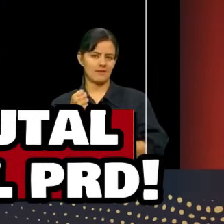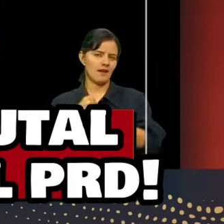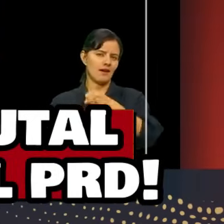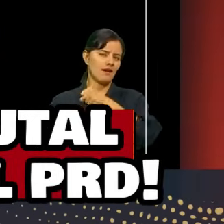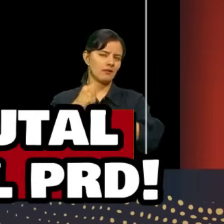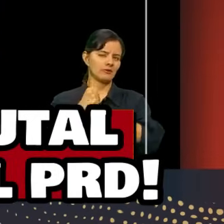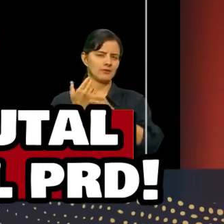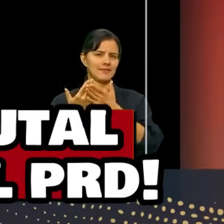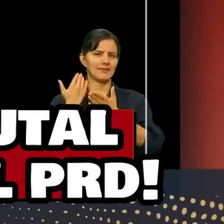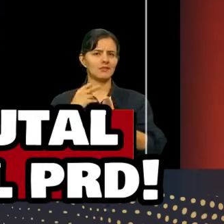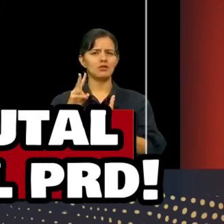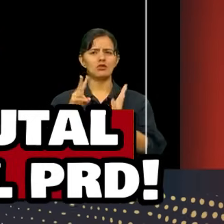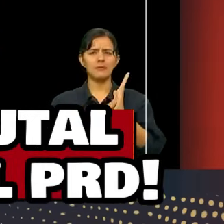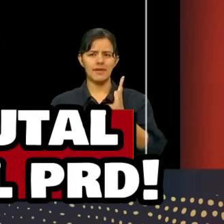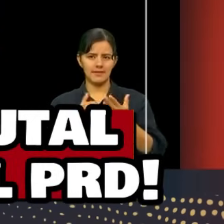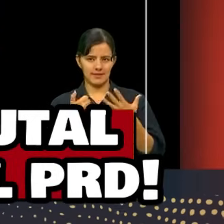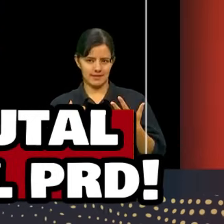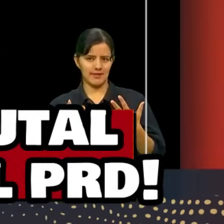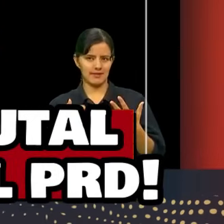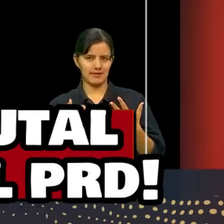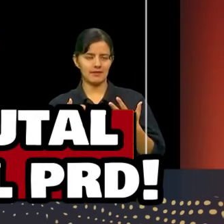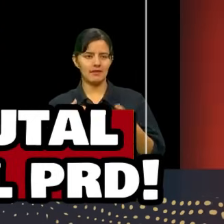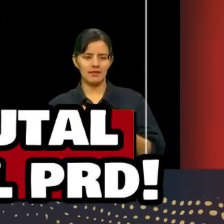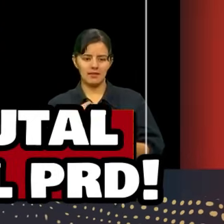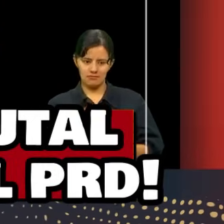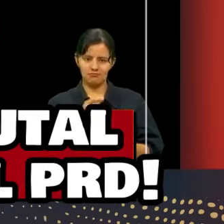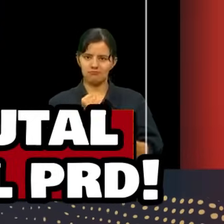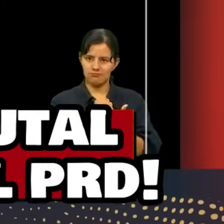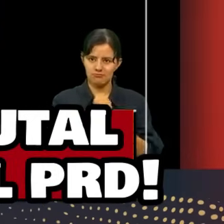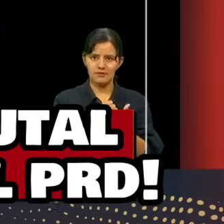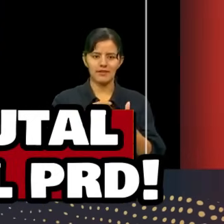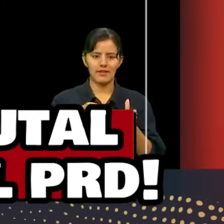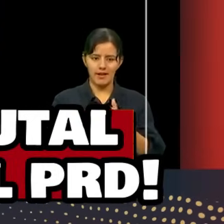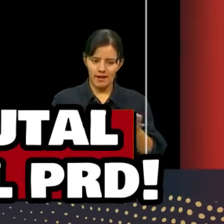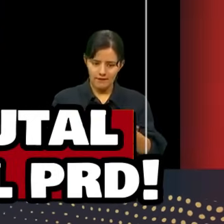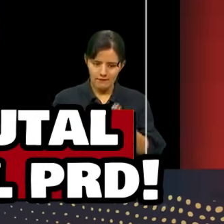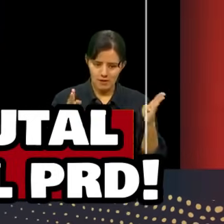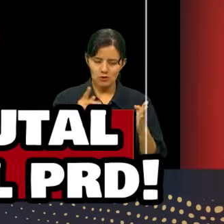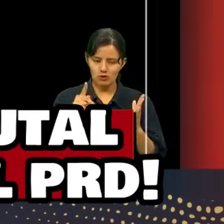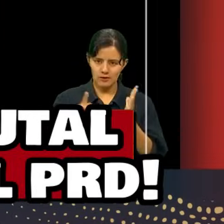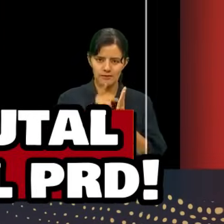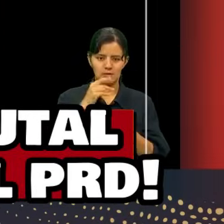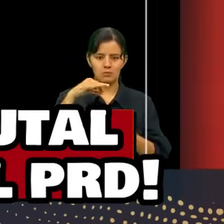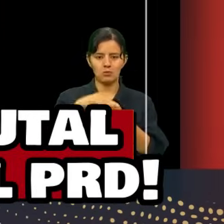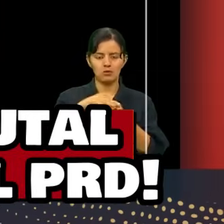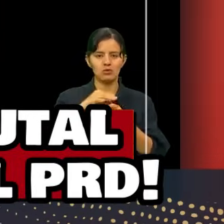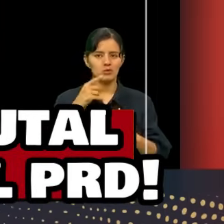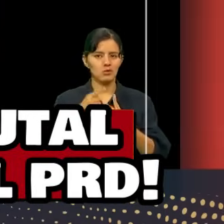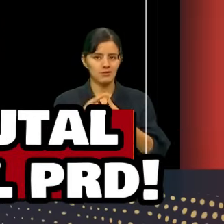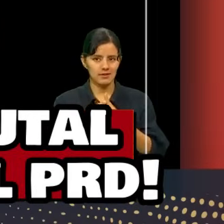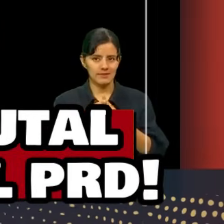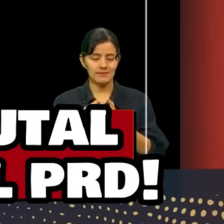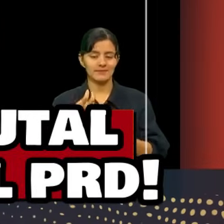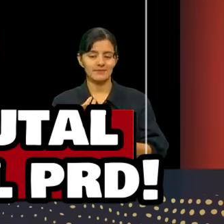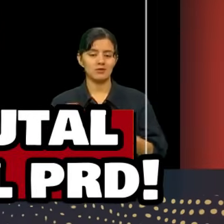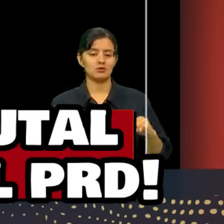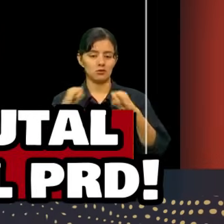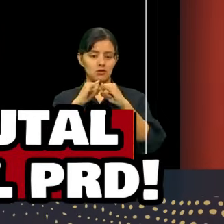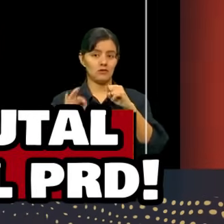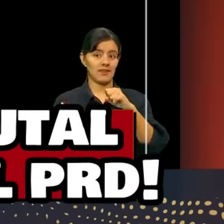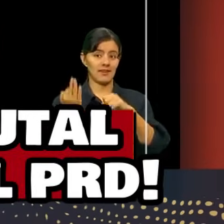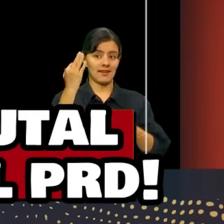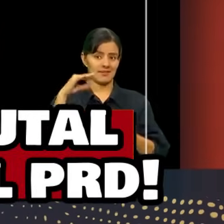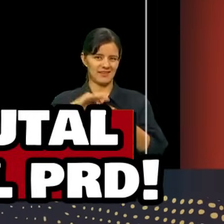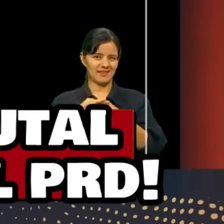Esta lucha en 2006 derivó de una serie de reformas electorales que permitieron al Instituto Federal Electoral en ese